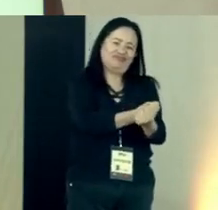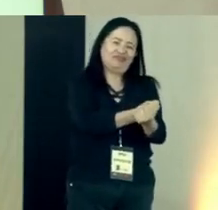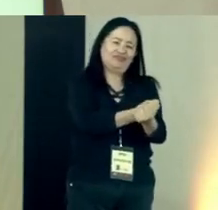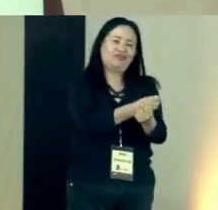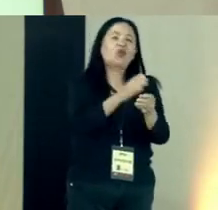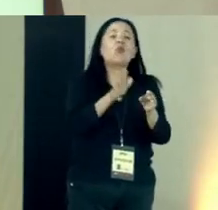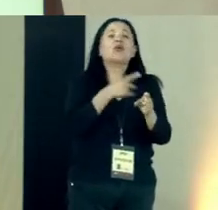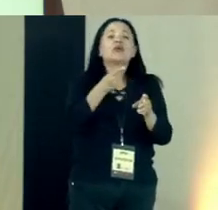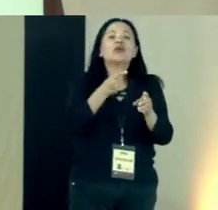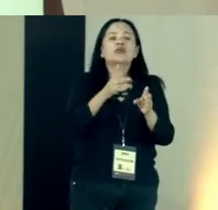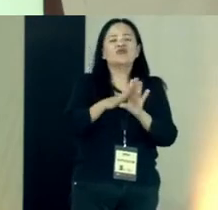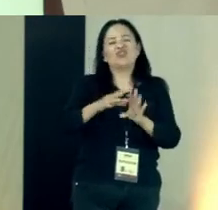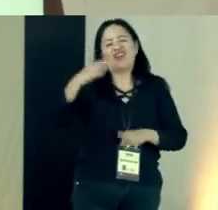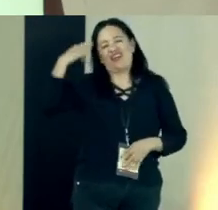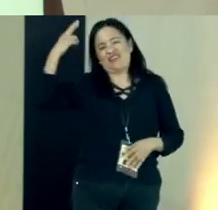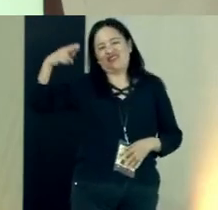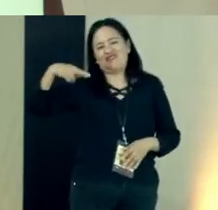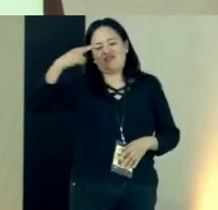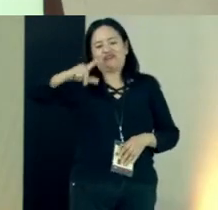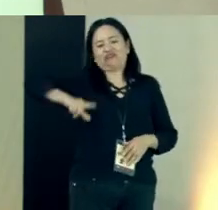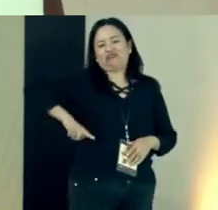por una monarquía hasta